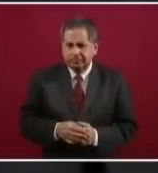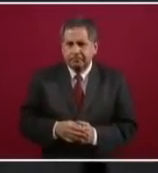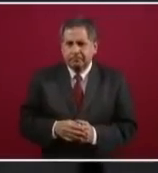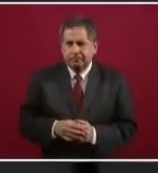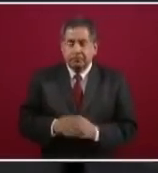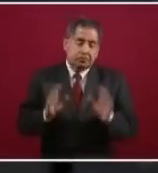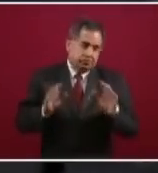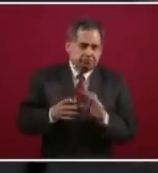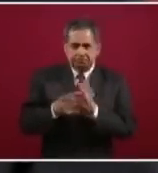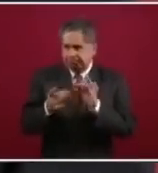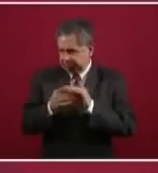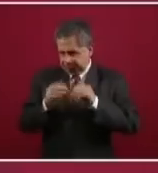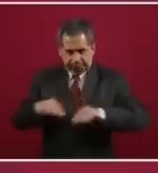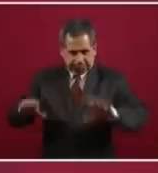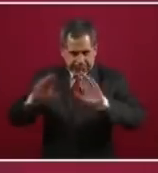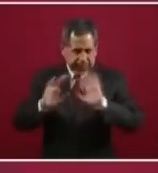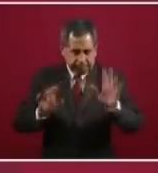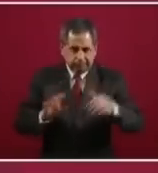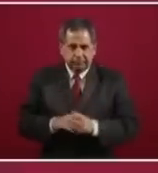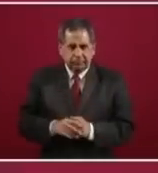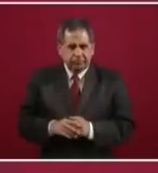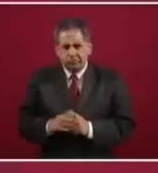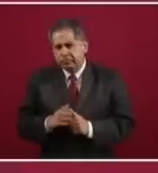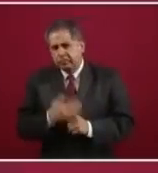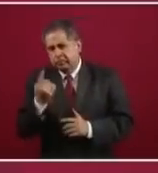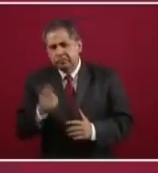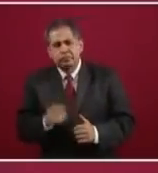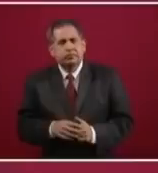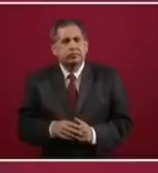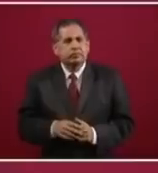o no se expliquen por qué,